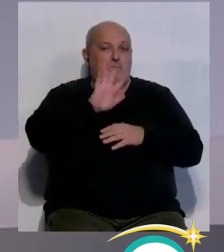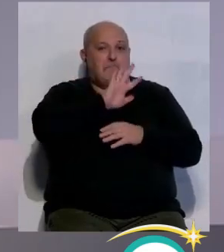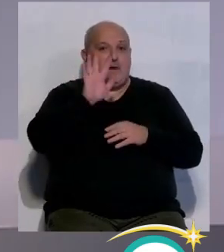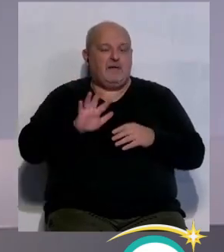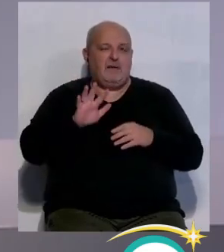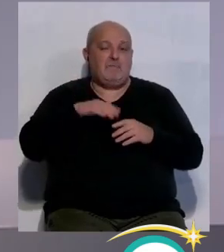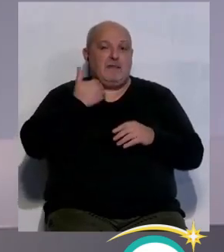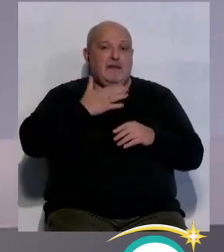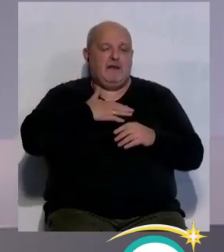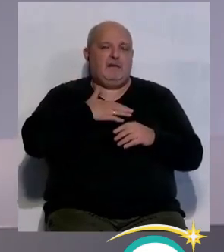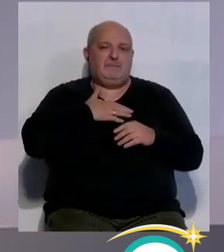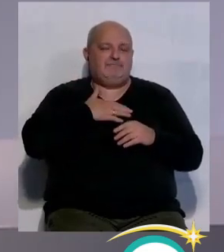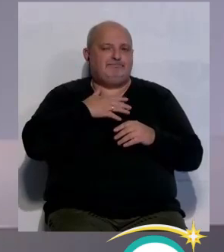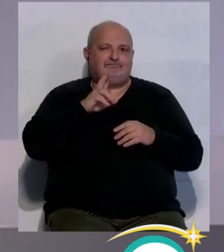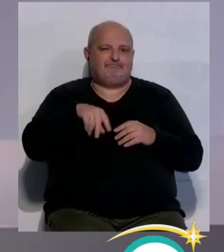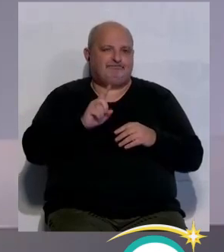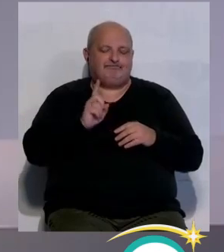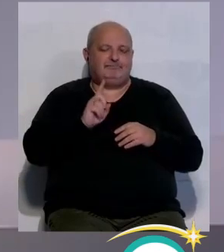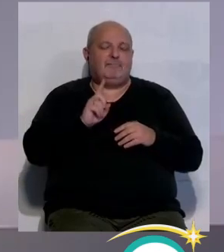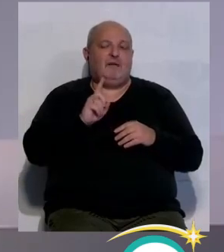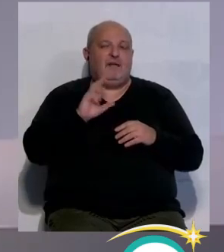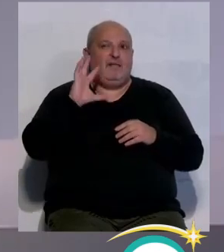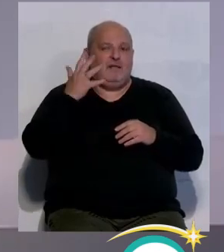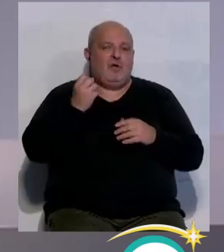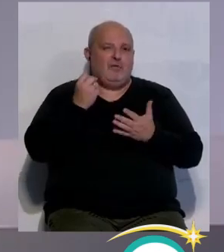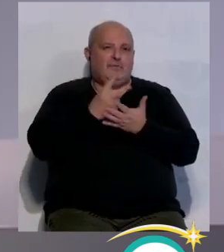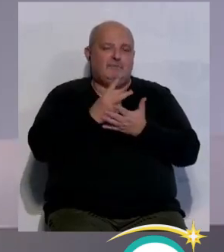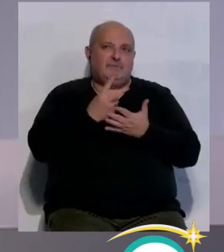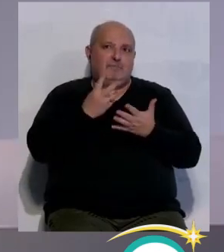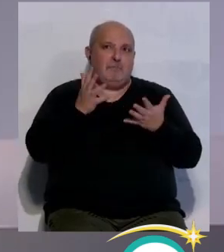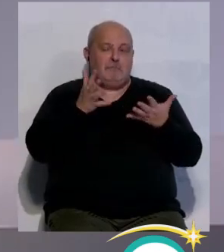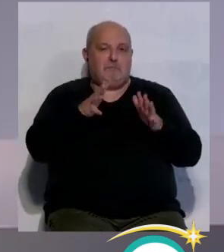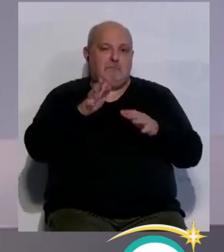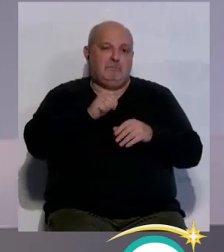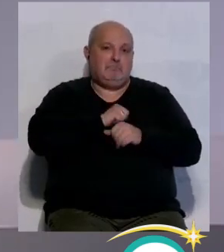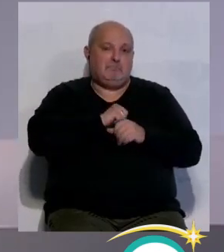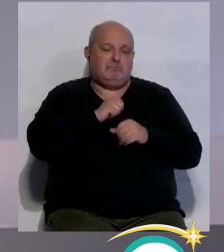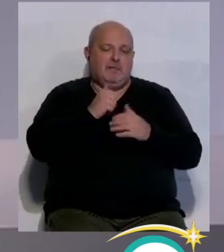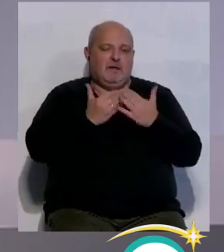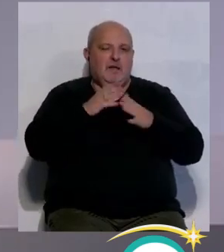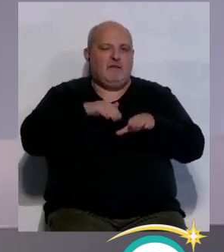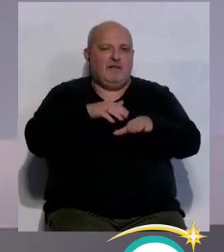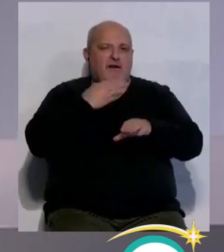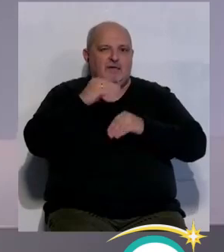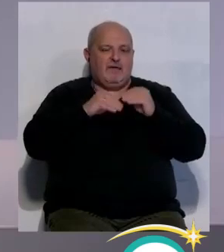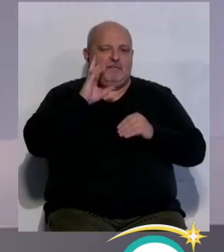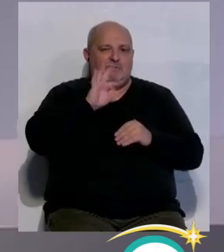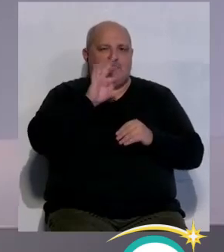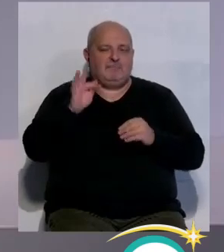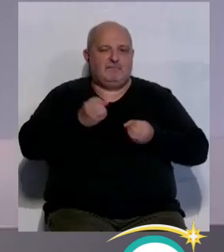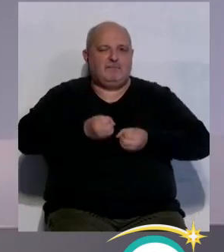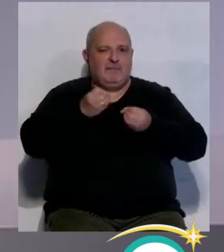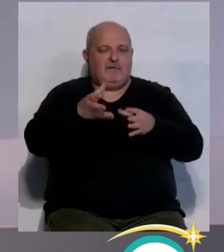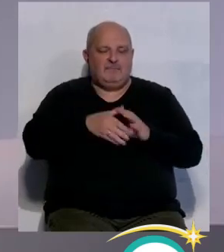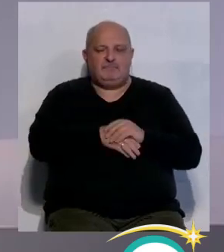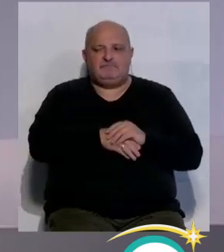que mañana no será así y los cielos respetarán la esperada cabalgata de Reyes. Vamos a ver todos los